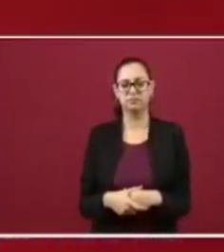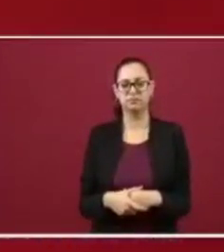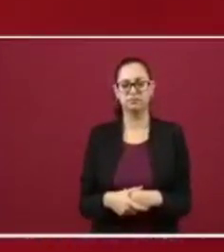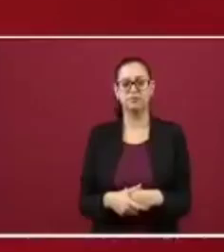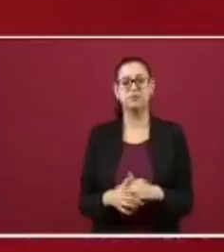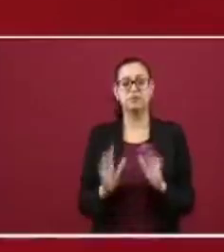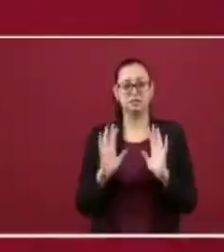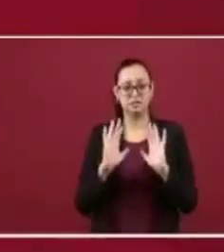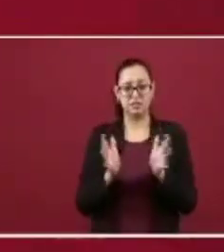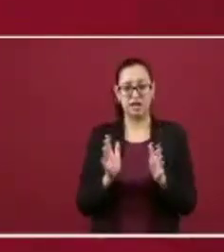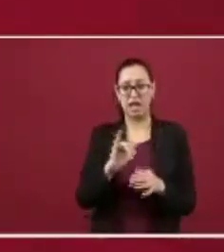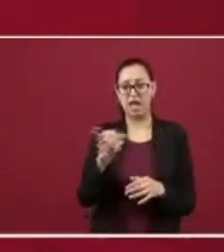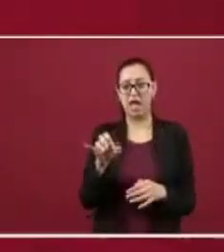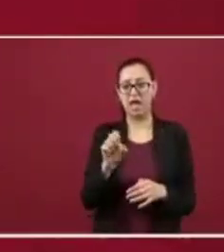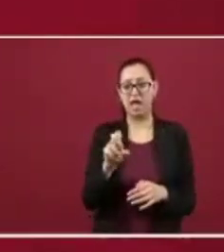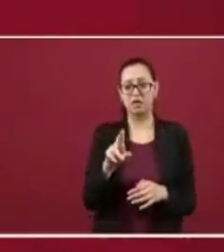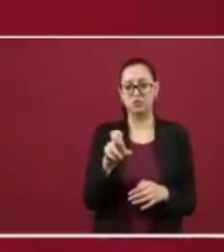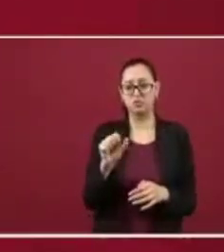Jesús Ramírez Cuevas,